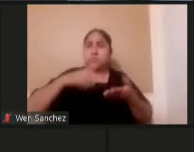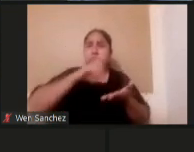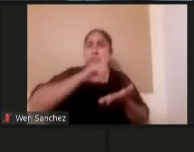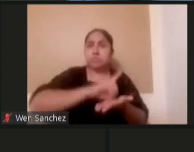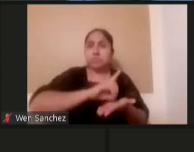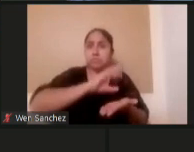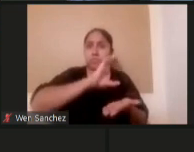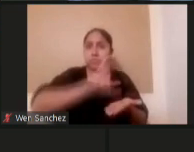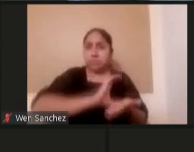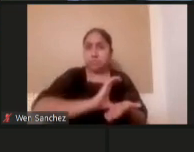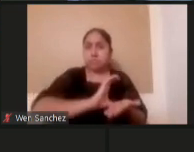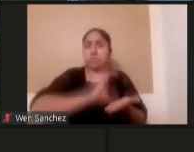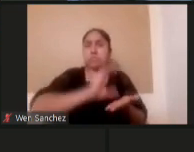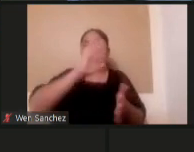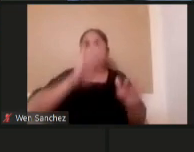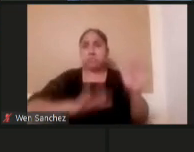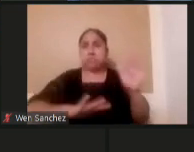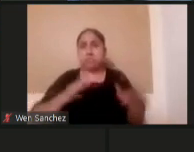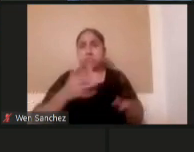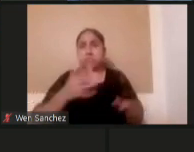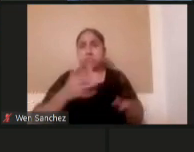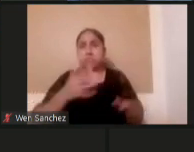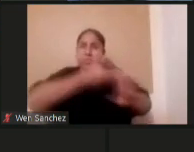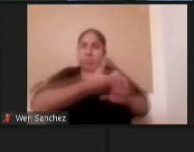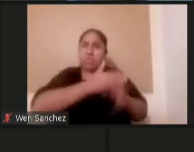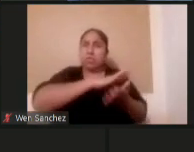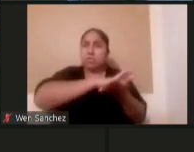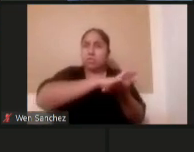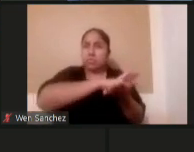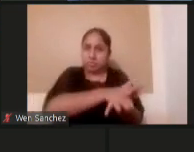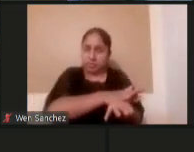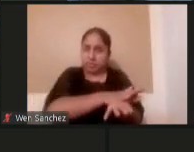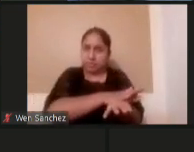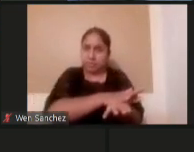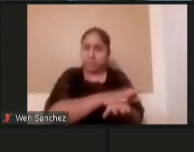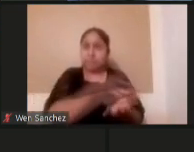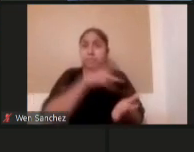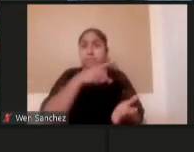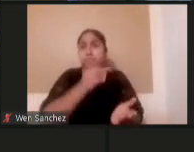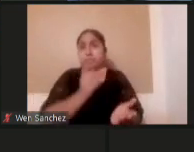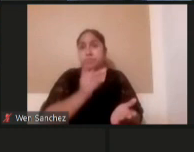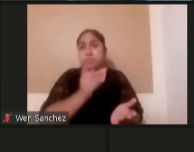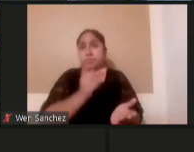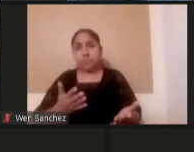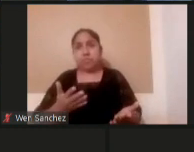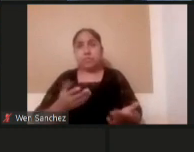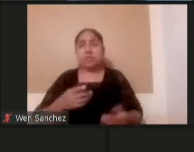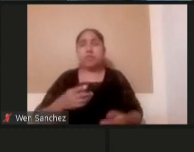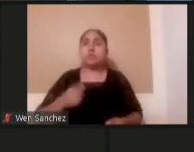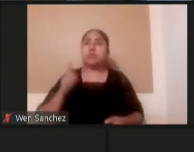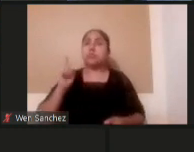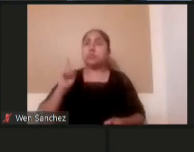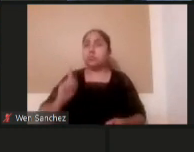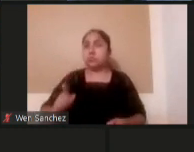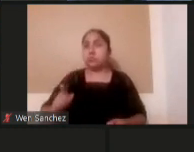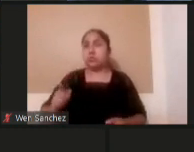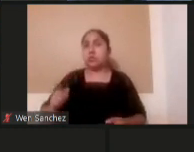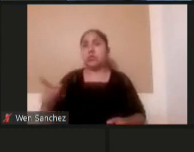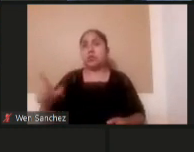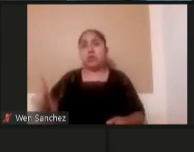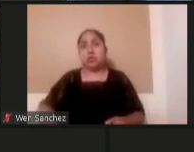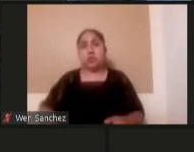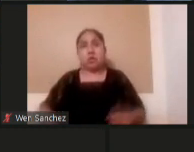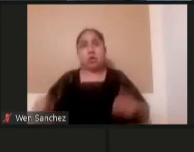país. Su trayectoria ha mostrado un actuar congruente por construir una cultura de no discriminación hacia los